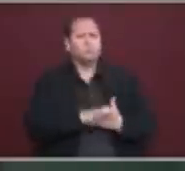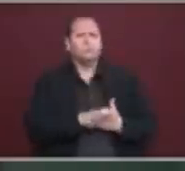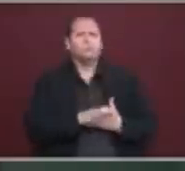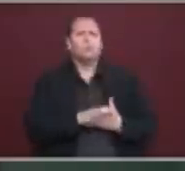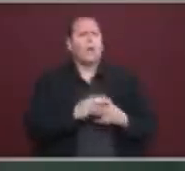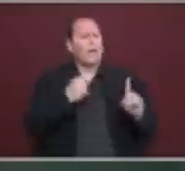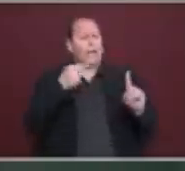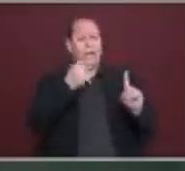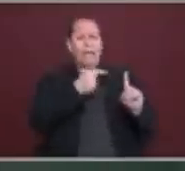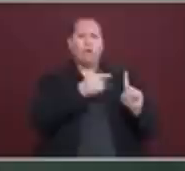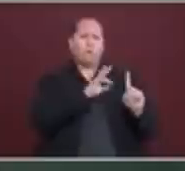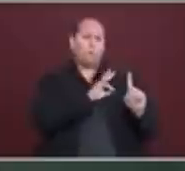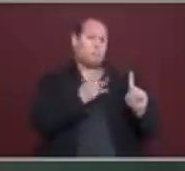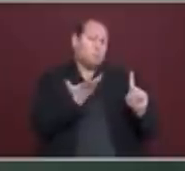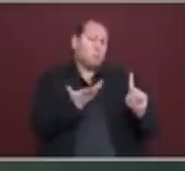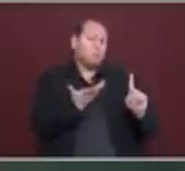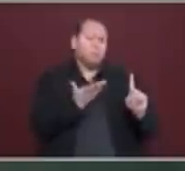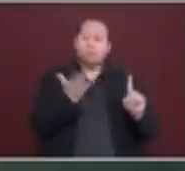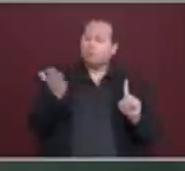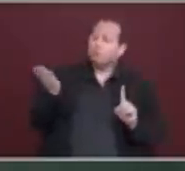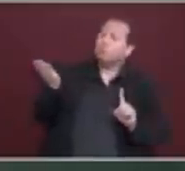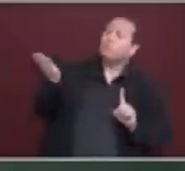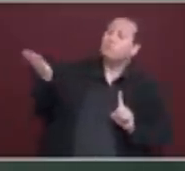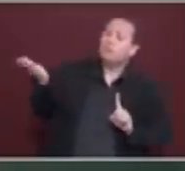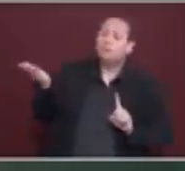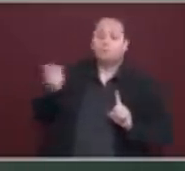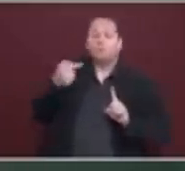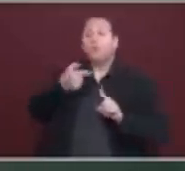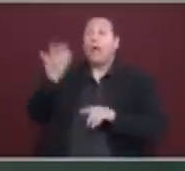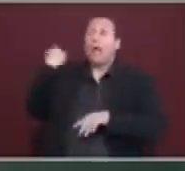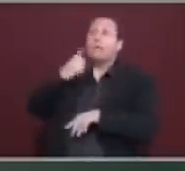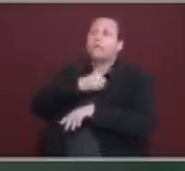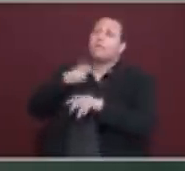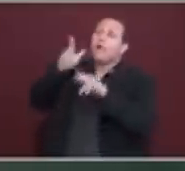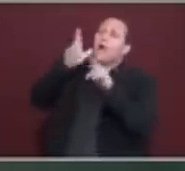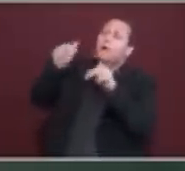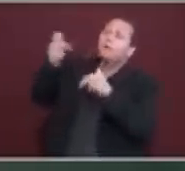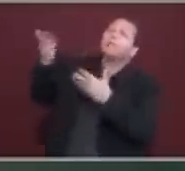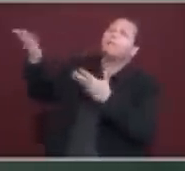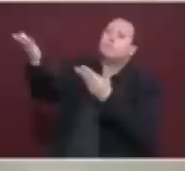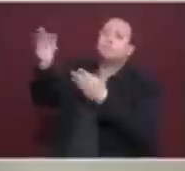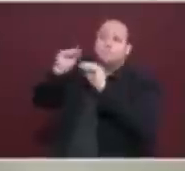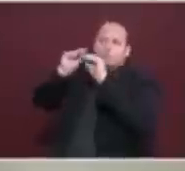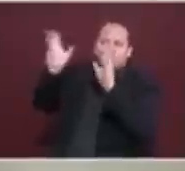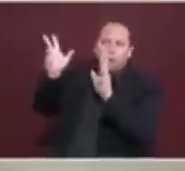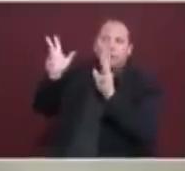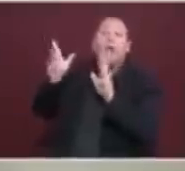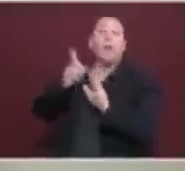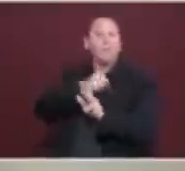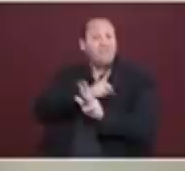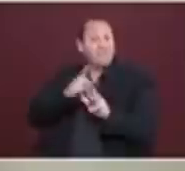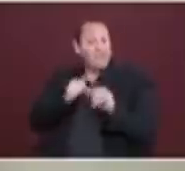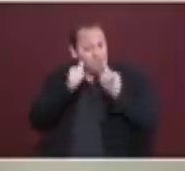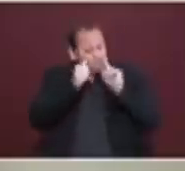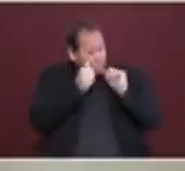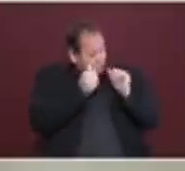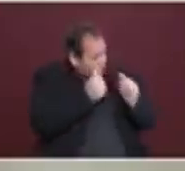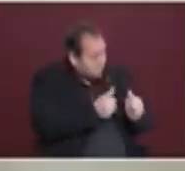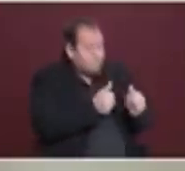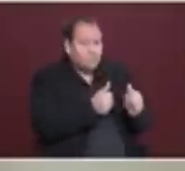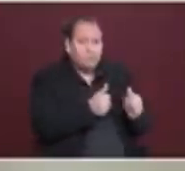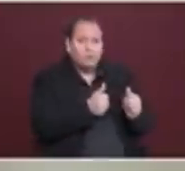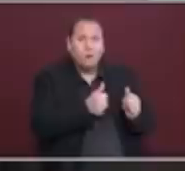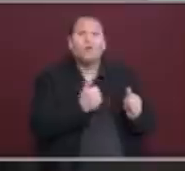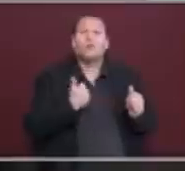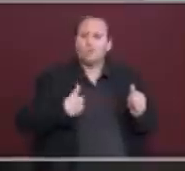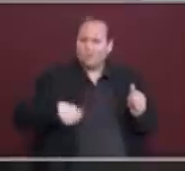puede pedir una aclaración hacienda se le debe de atender nosotros tenemos